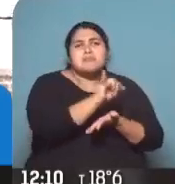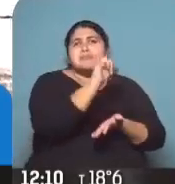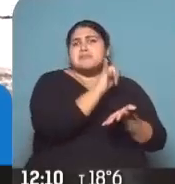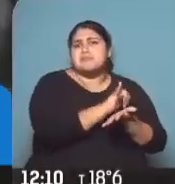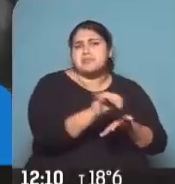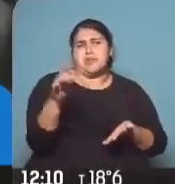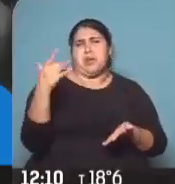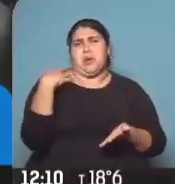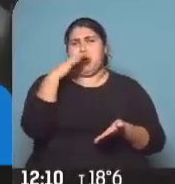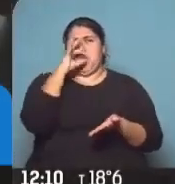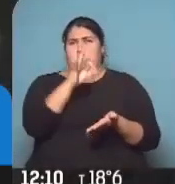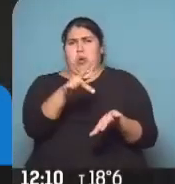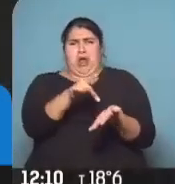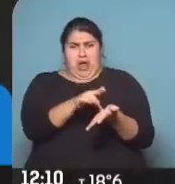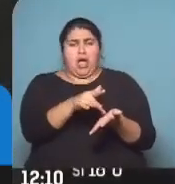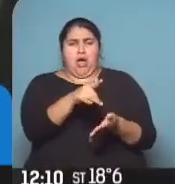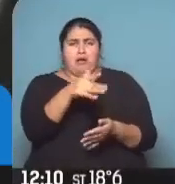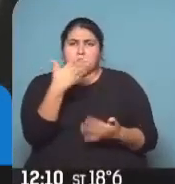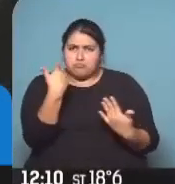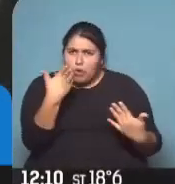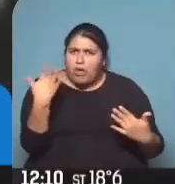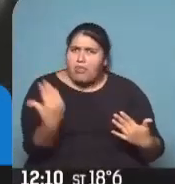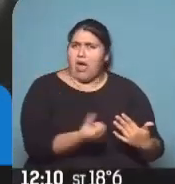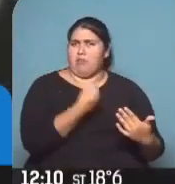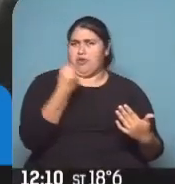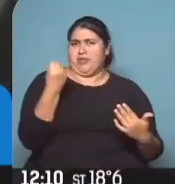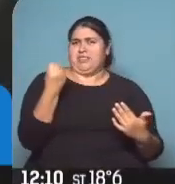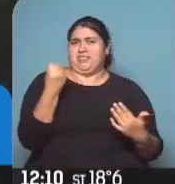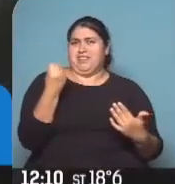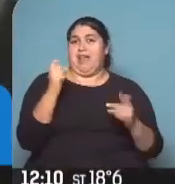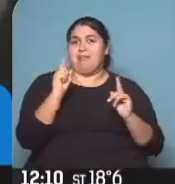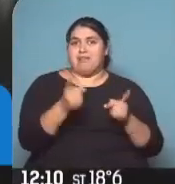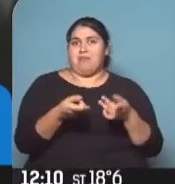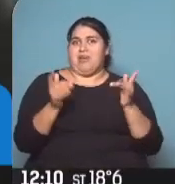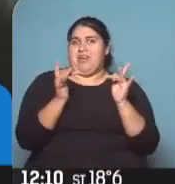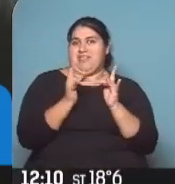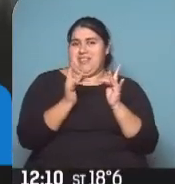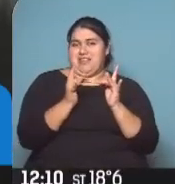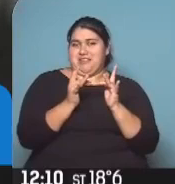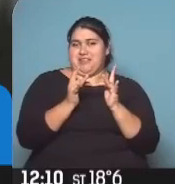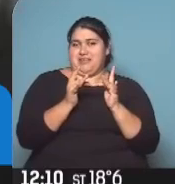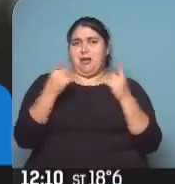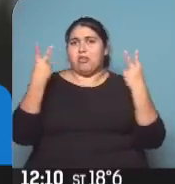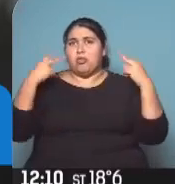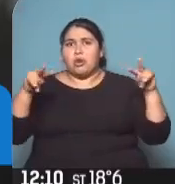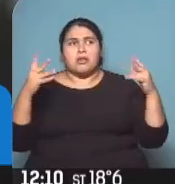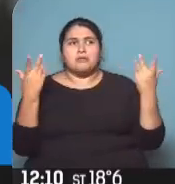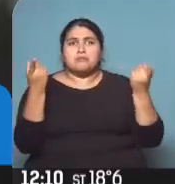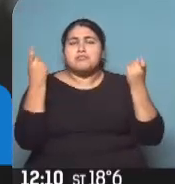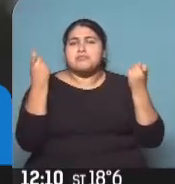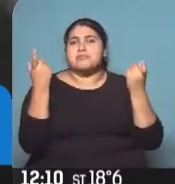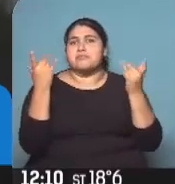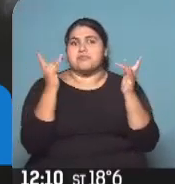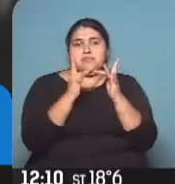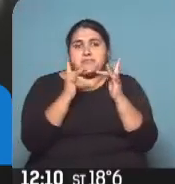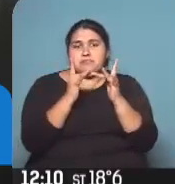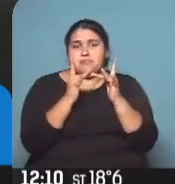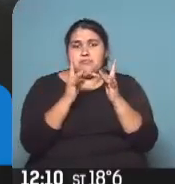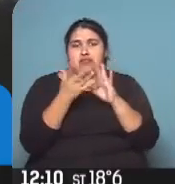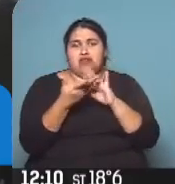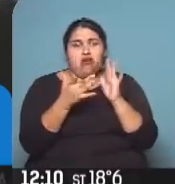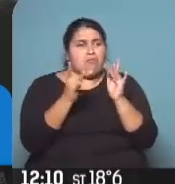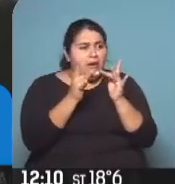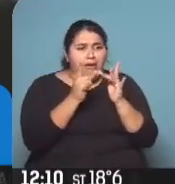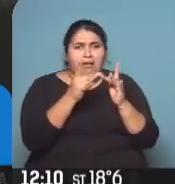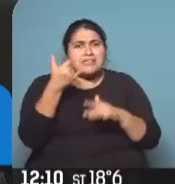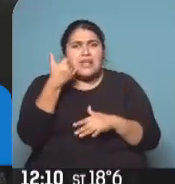viajado ahora puede viajar por eso importante internet porque los turistas todos quieren en cualquier momento que este aparatito esté conectado